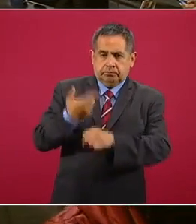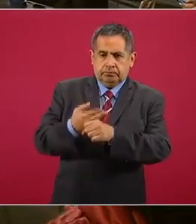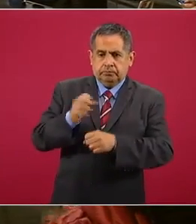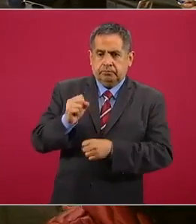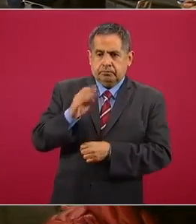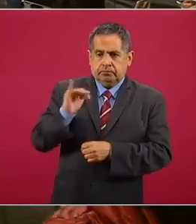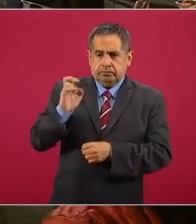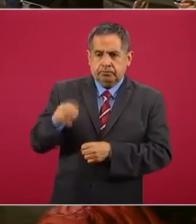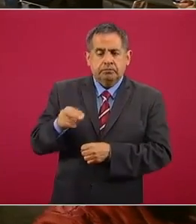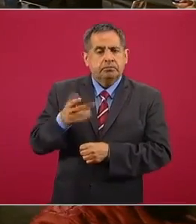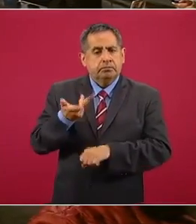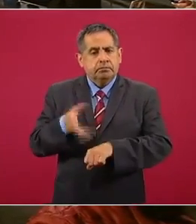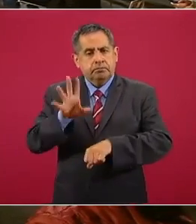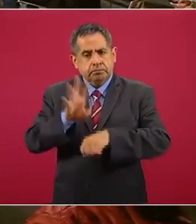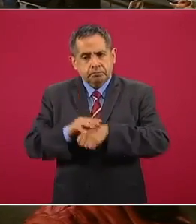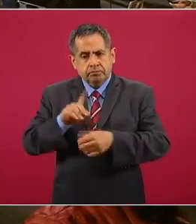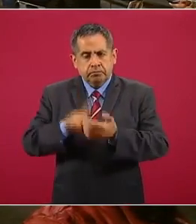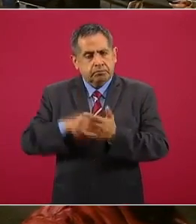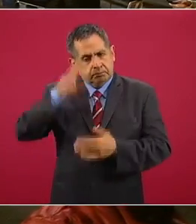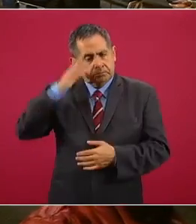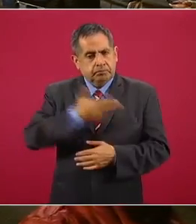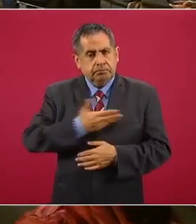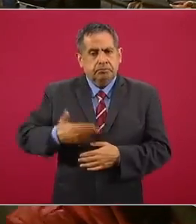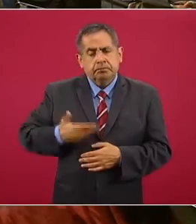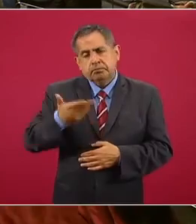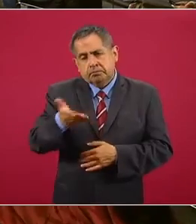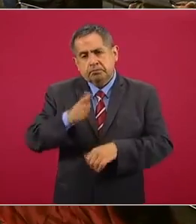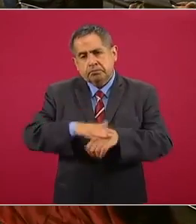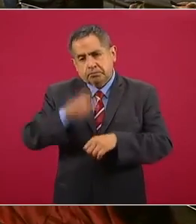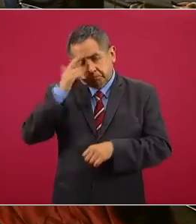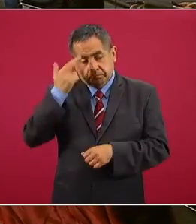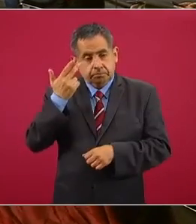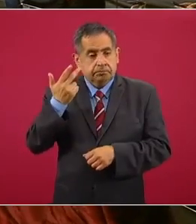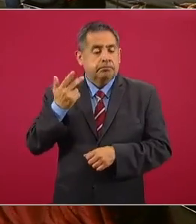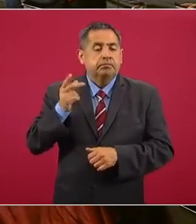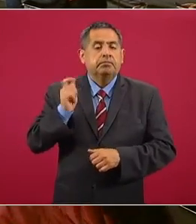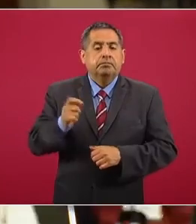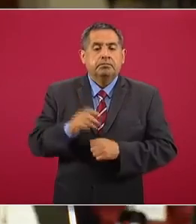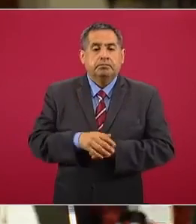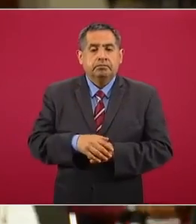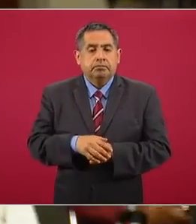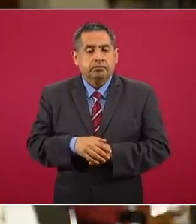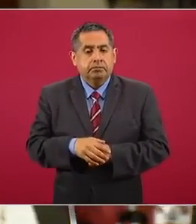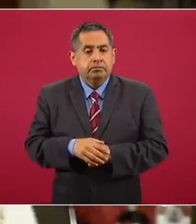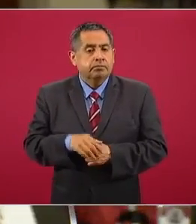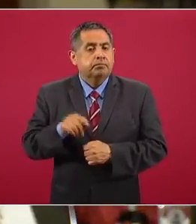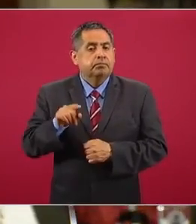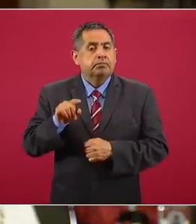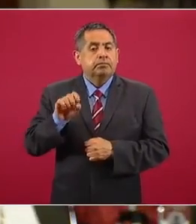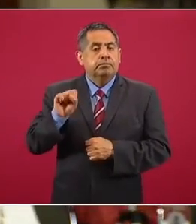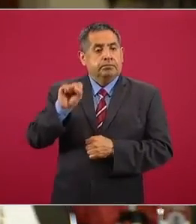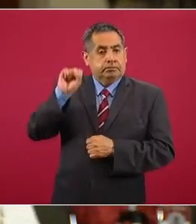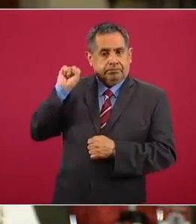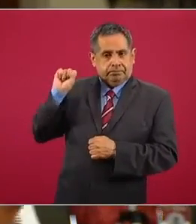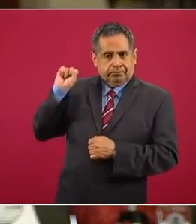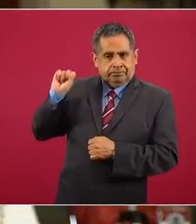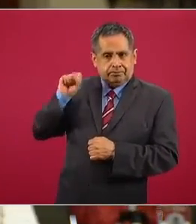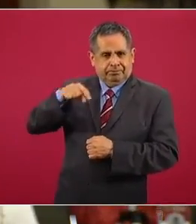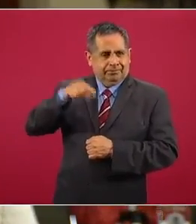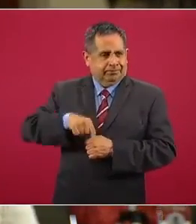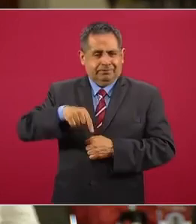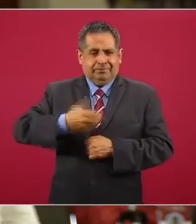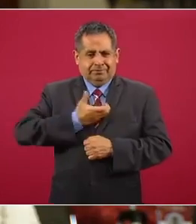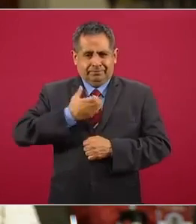Bienestar, me permito comentarle, señor presidente, y recordarle que el día sábado, aquí mismo en Palacio Nacional, en la ofrenda que se llevó a